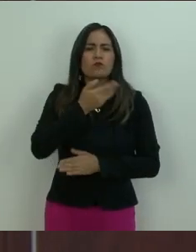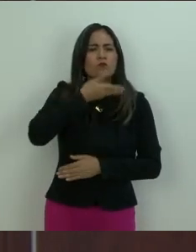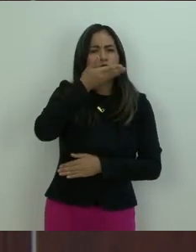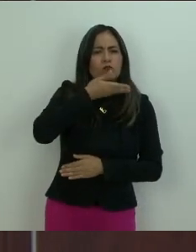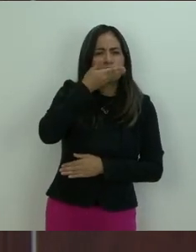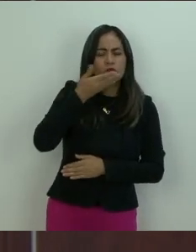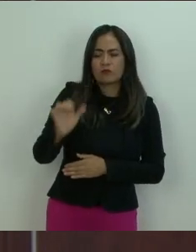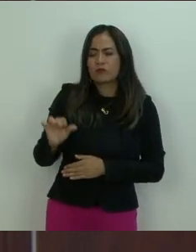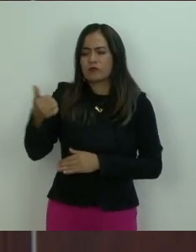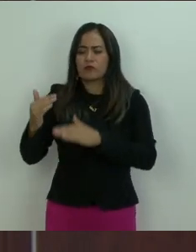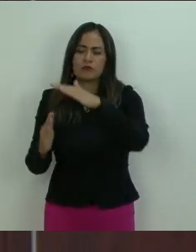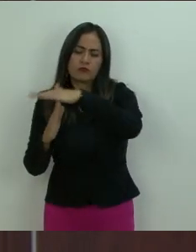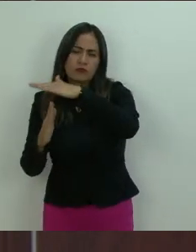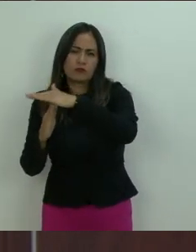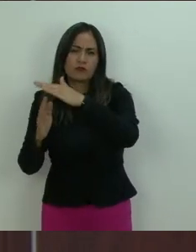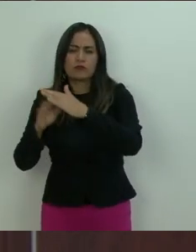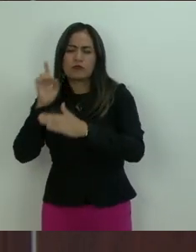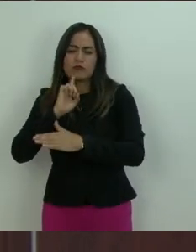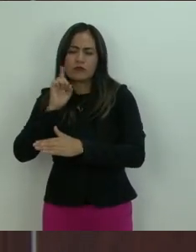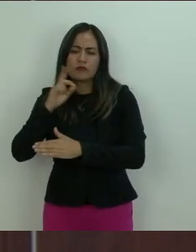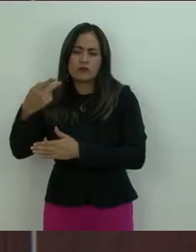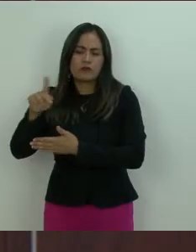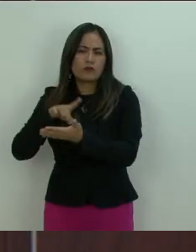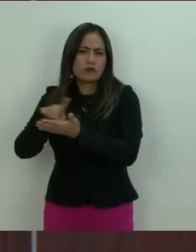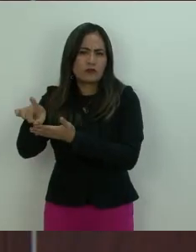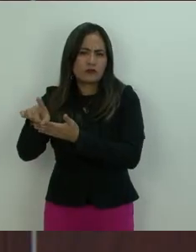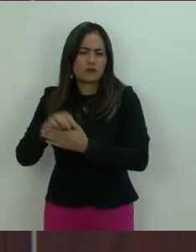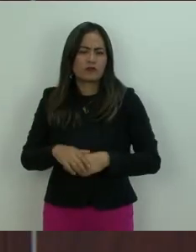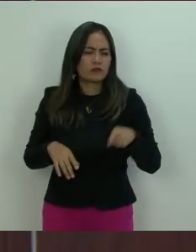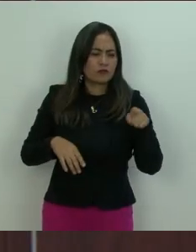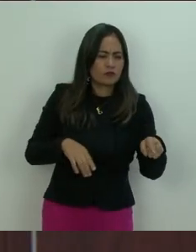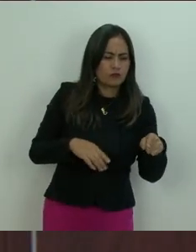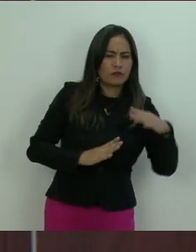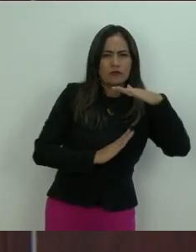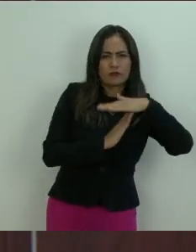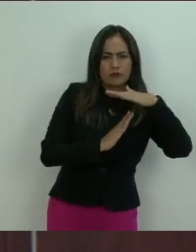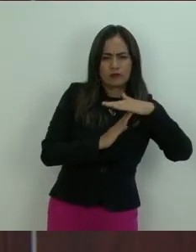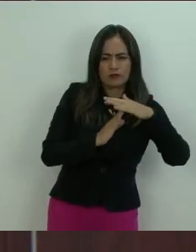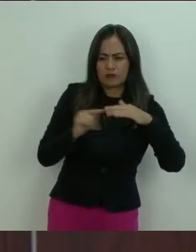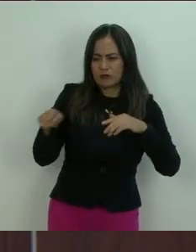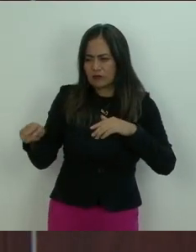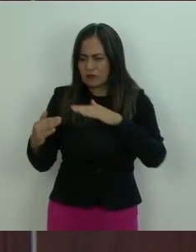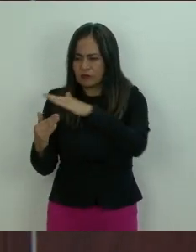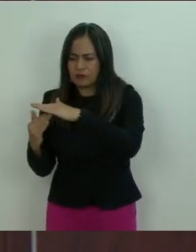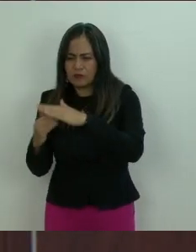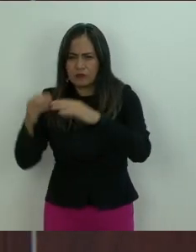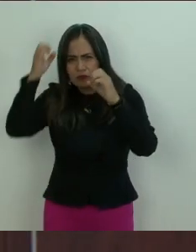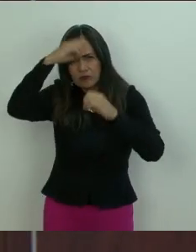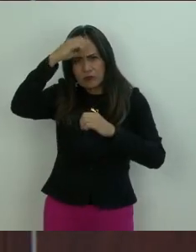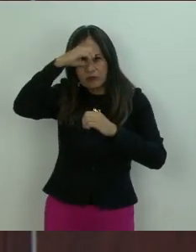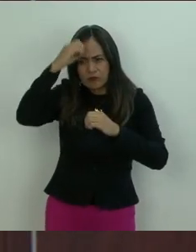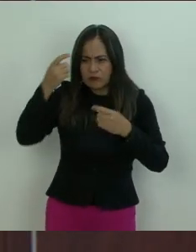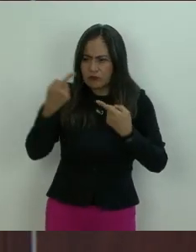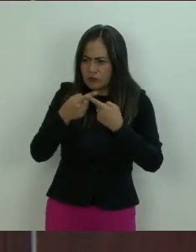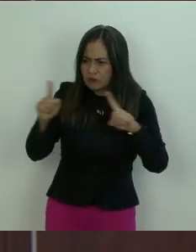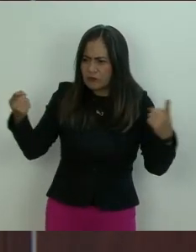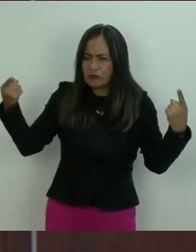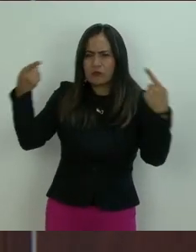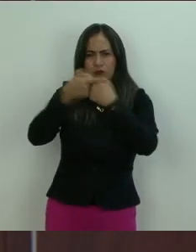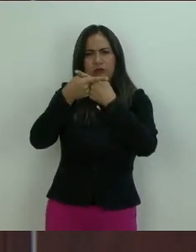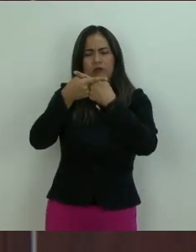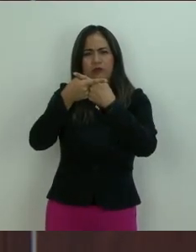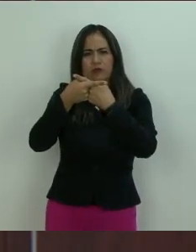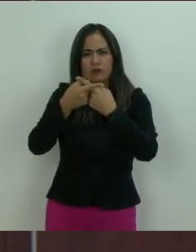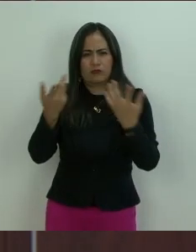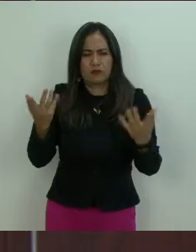había otra mesa de derechos de las mujeres y lo que se resolvía en una mesa era contrario a lo que se resolvía en otra, porque